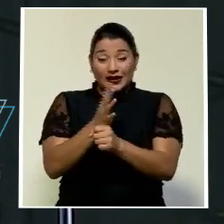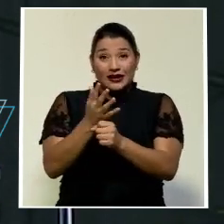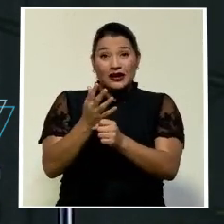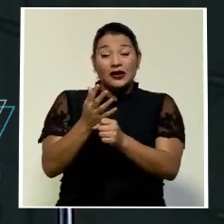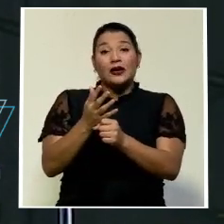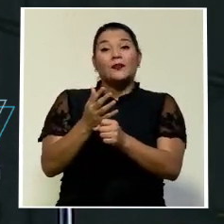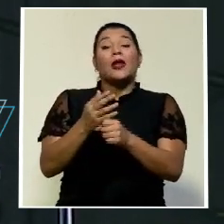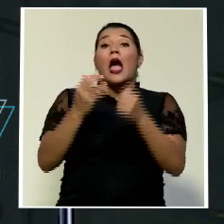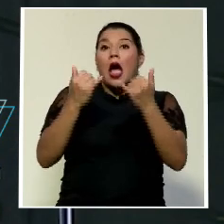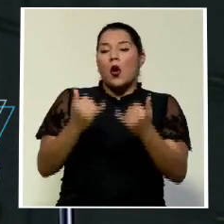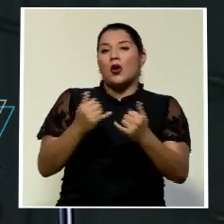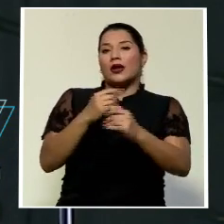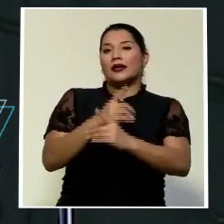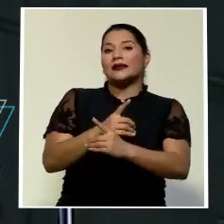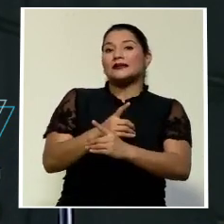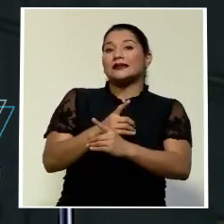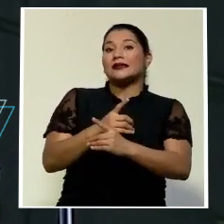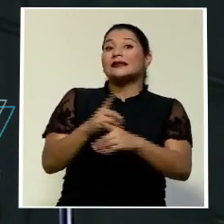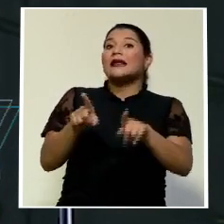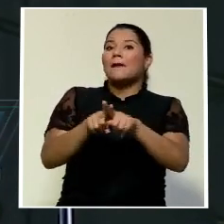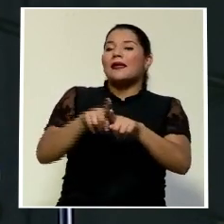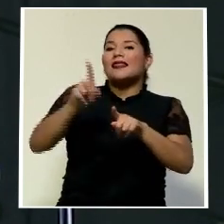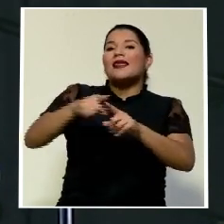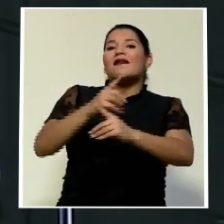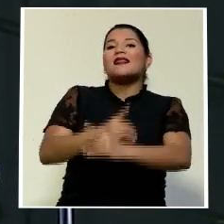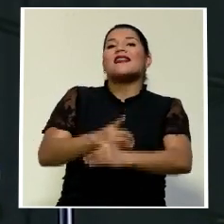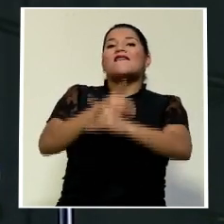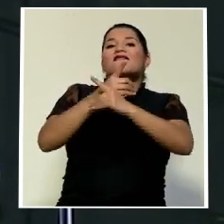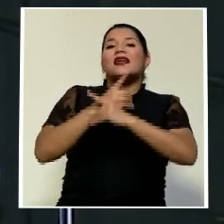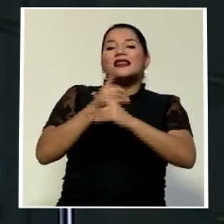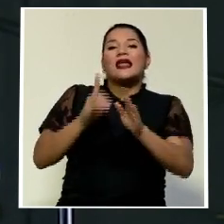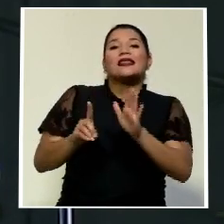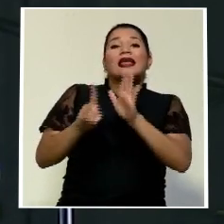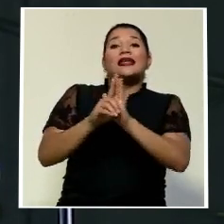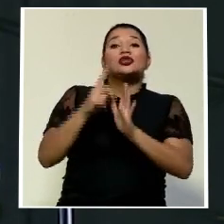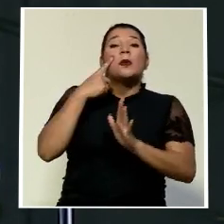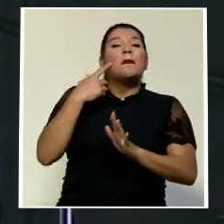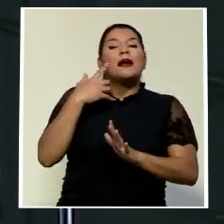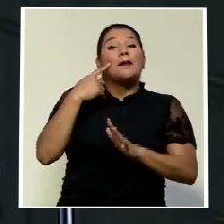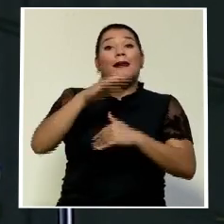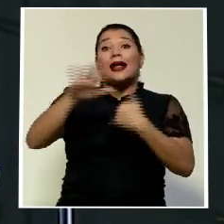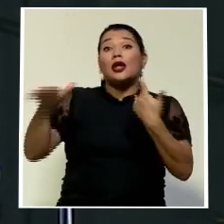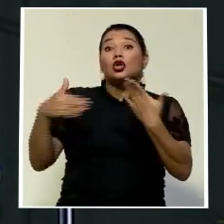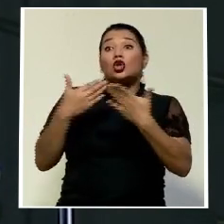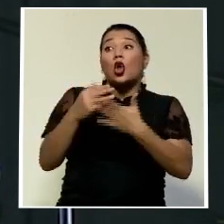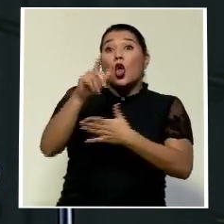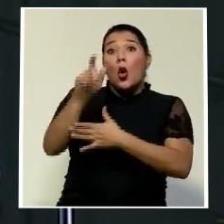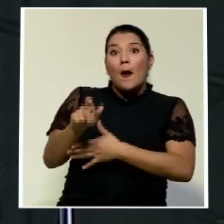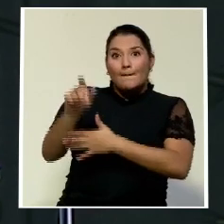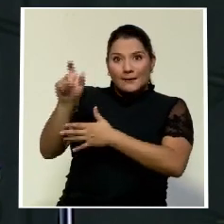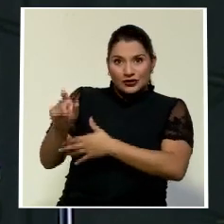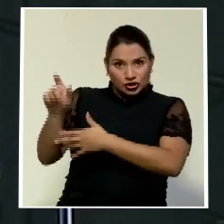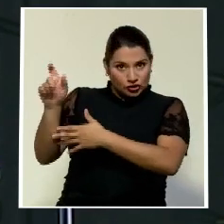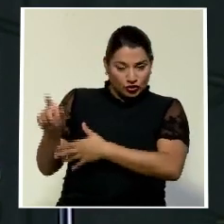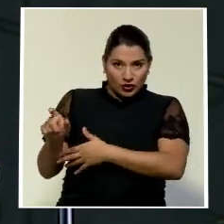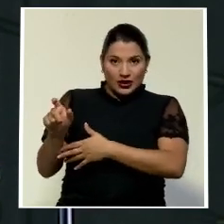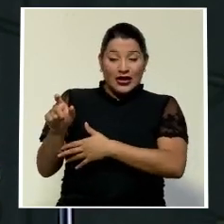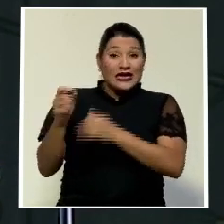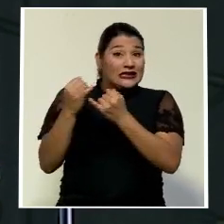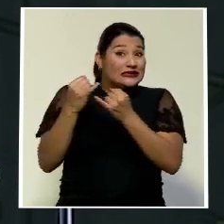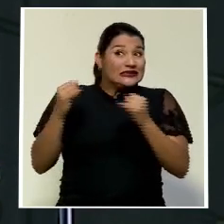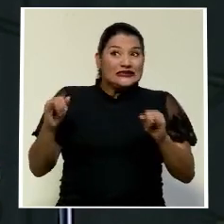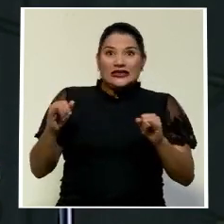La defensa de esos derechos para todas las personas, sin exclusión